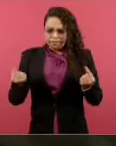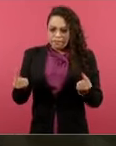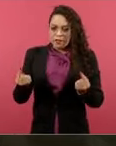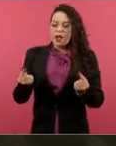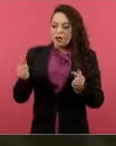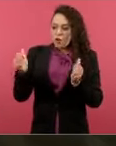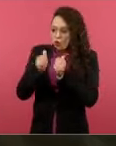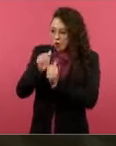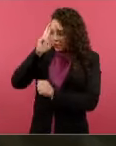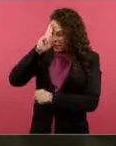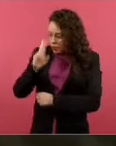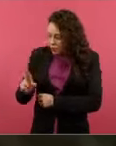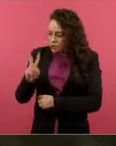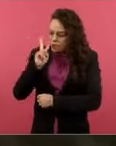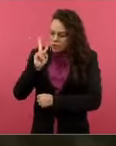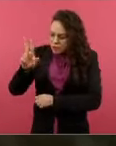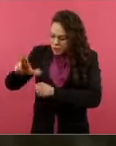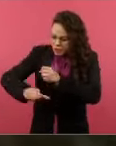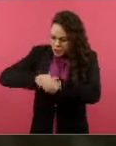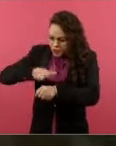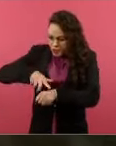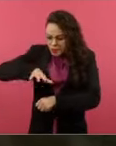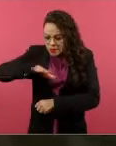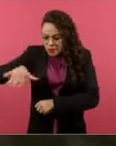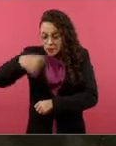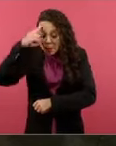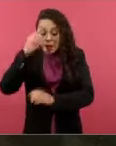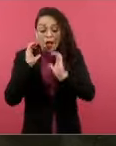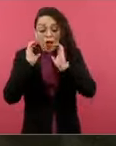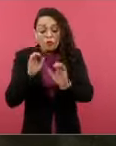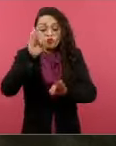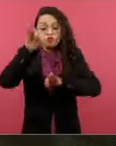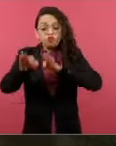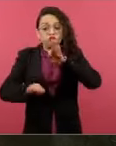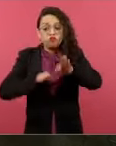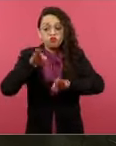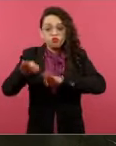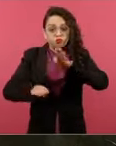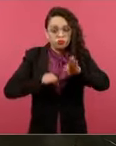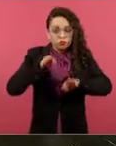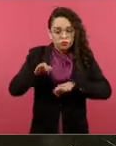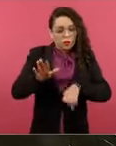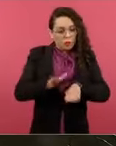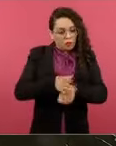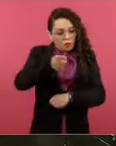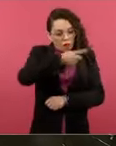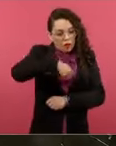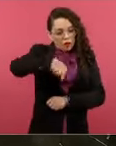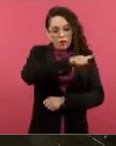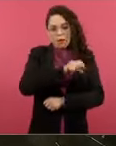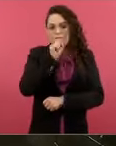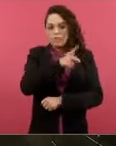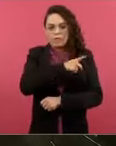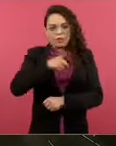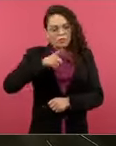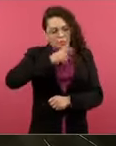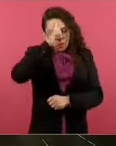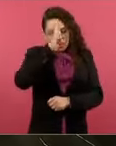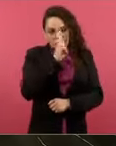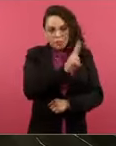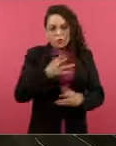vivos. No los vamos a maltratar, porque todo ser vivo merece respeto y somos parte de un medio ambiente